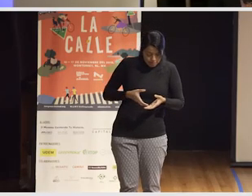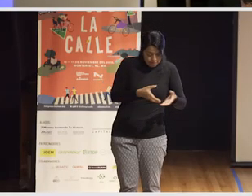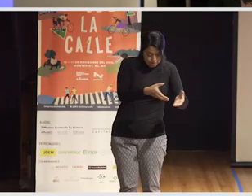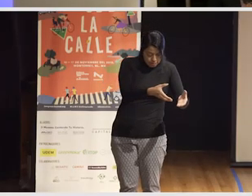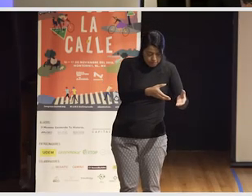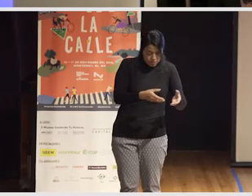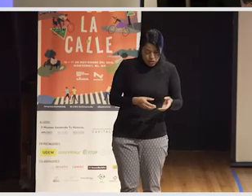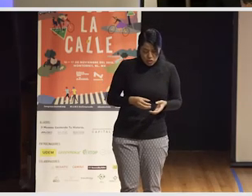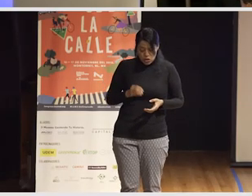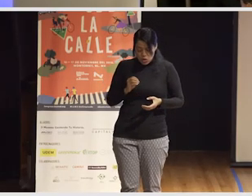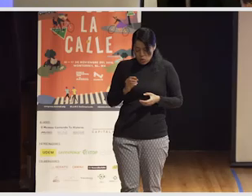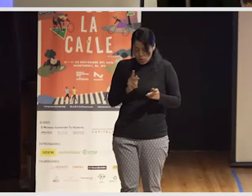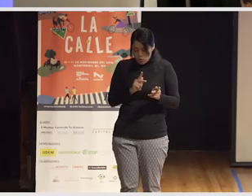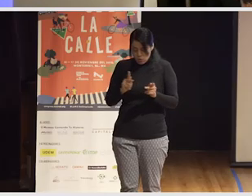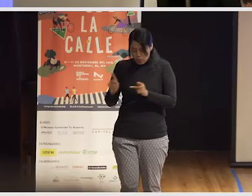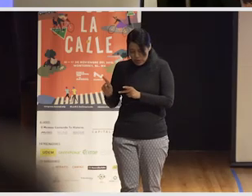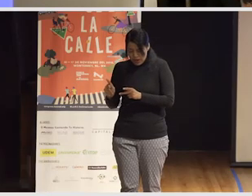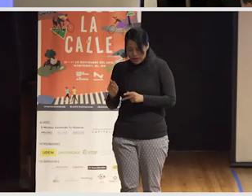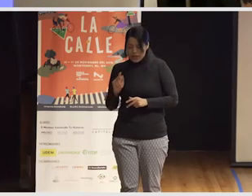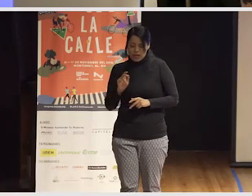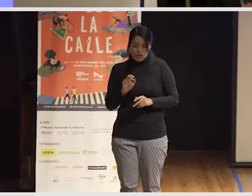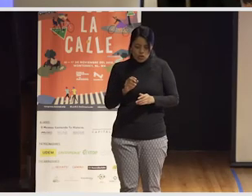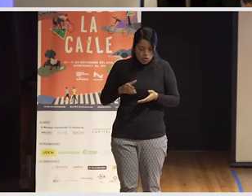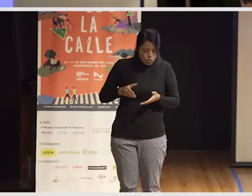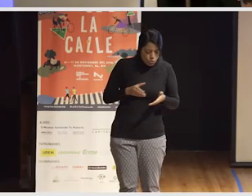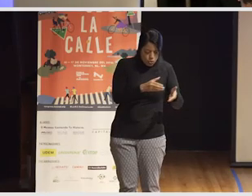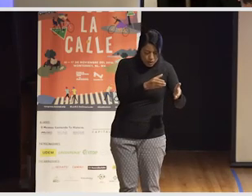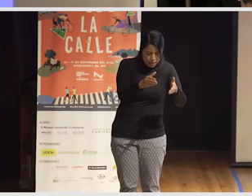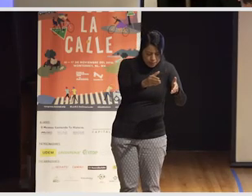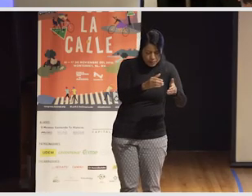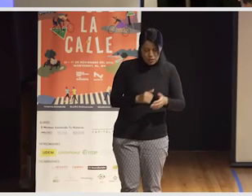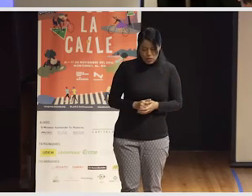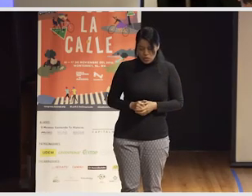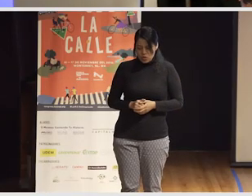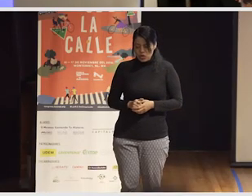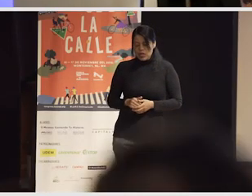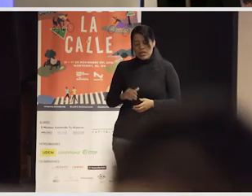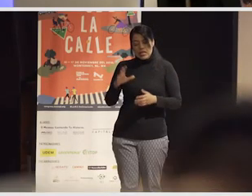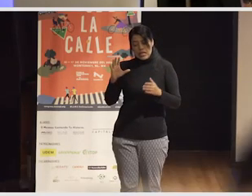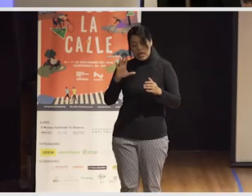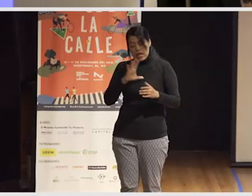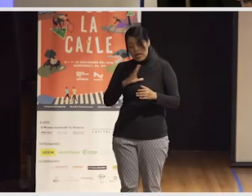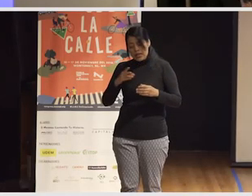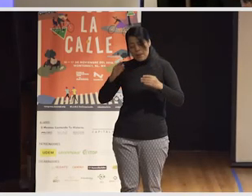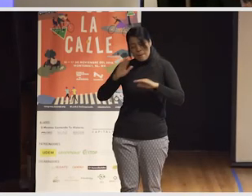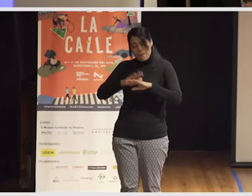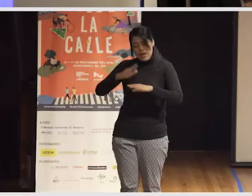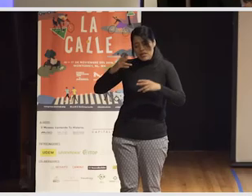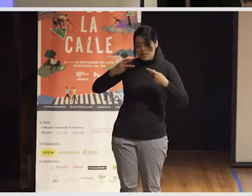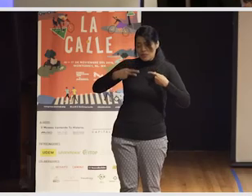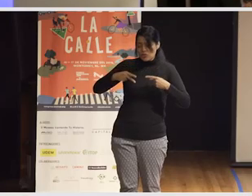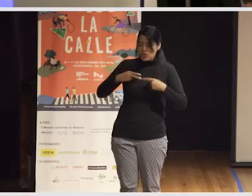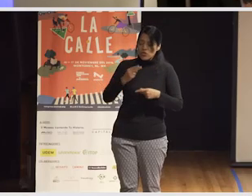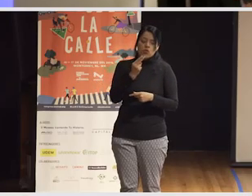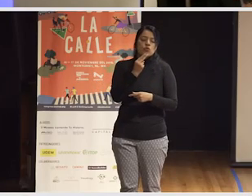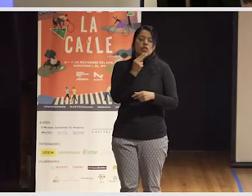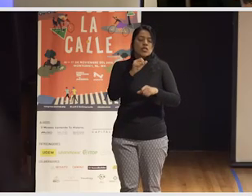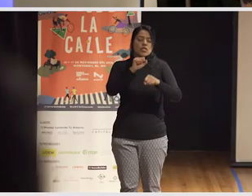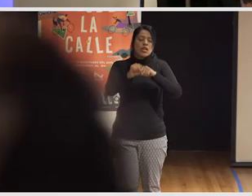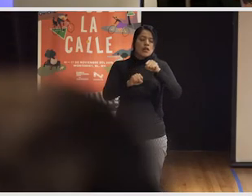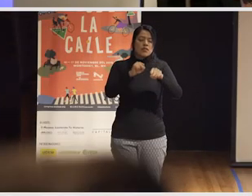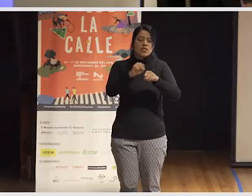si estás empezando a subirte a la bicicleta si quieres que haya más personas usando la bicicleta y otros mecanismos que también tienen que ver con el